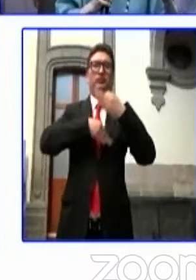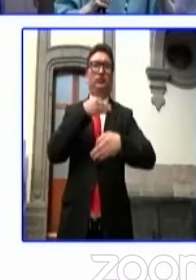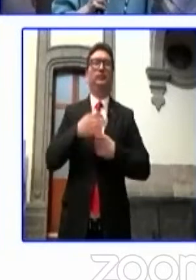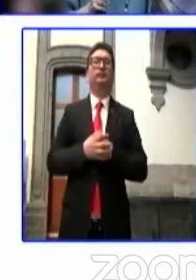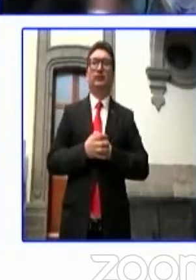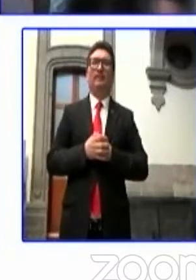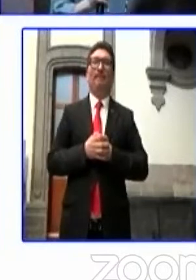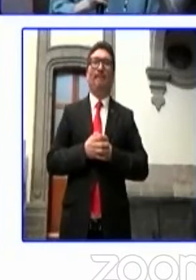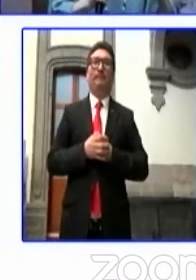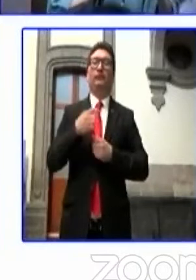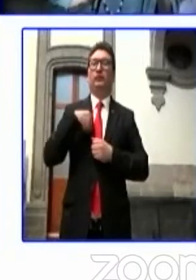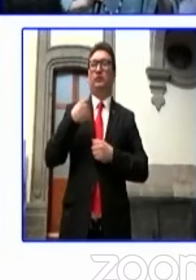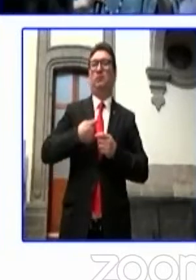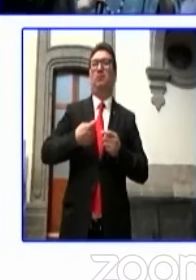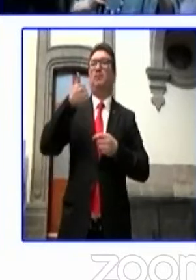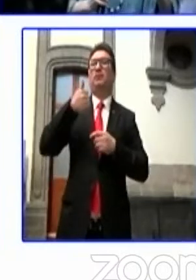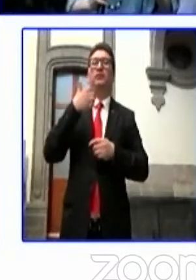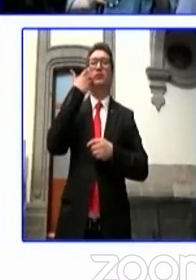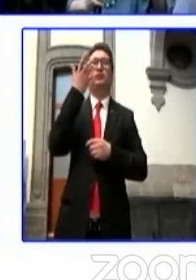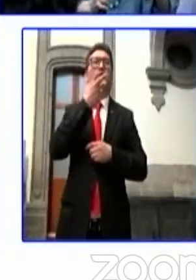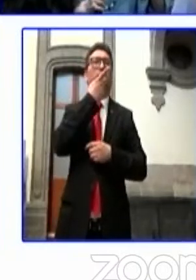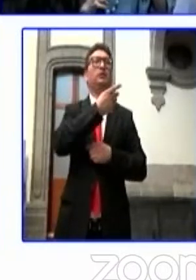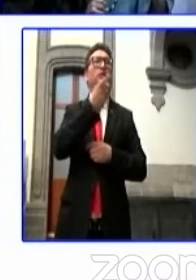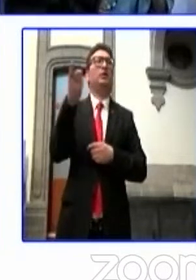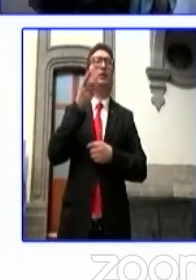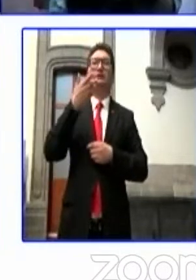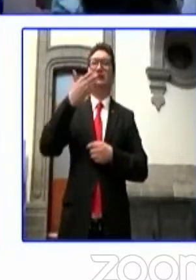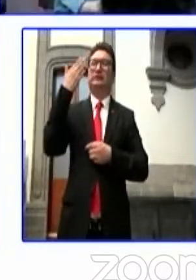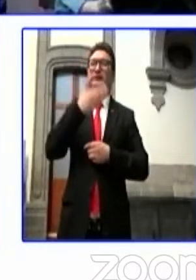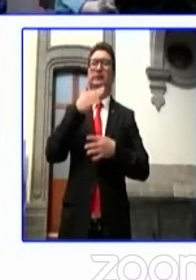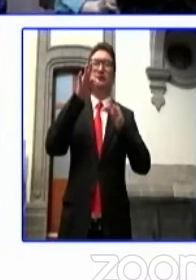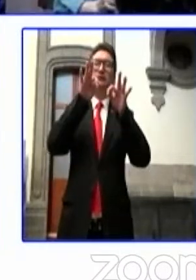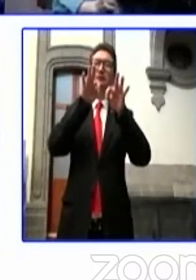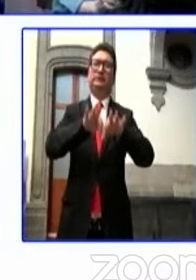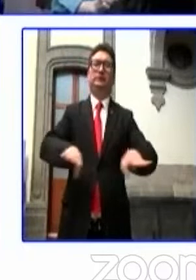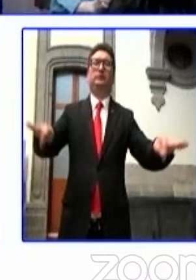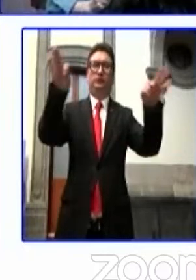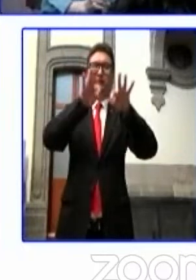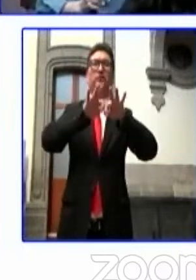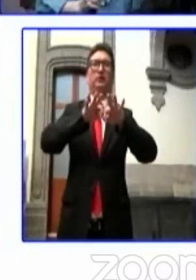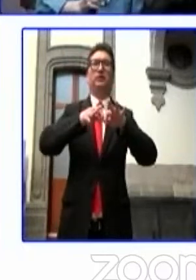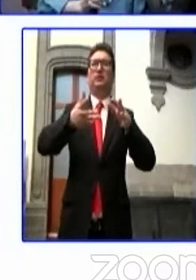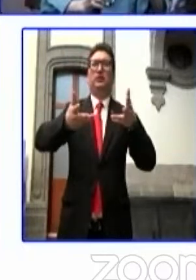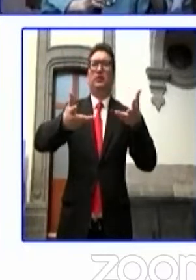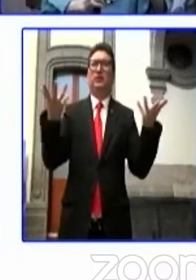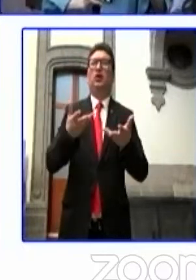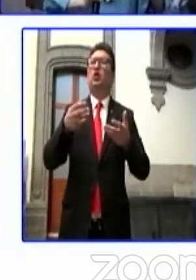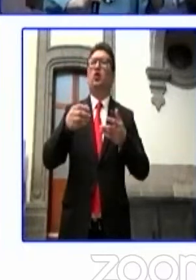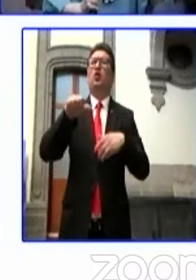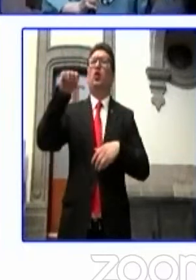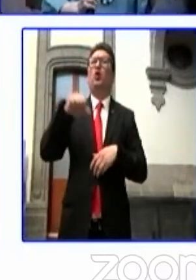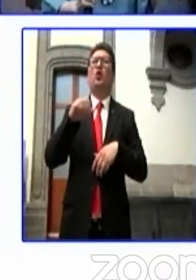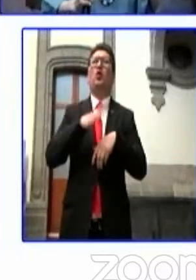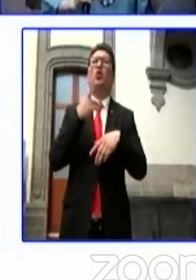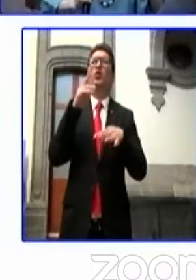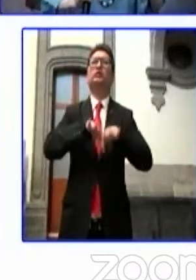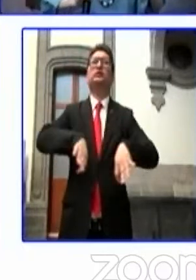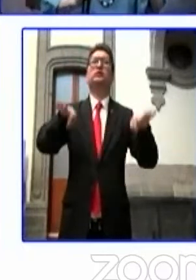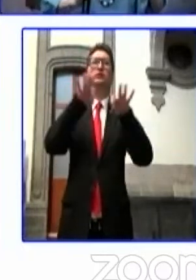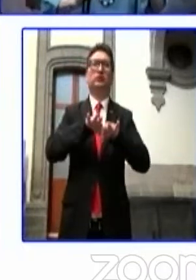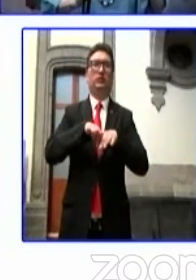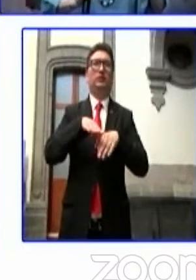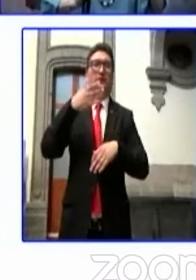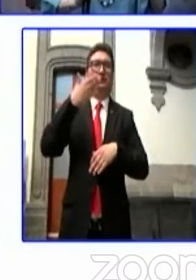Yo quiero primero que nada decir la importancia de lo que está sucediendo hoy. Es decir, la